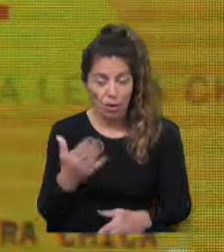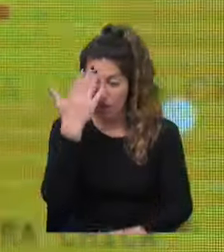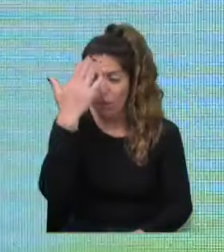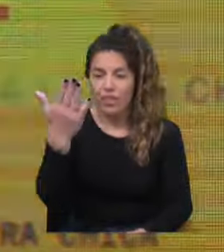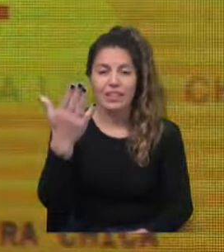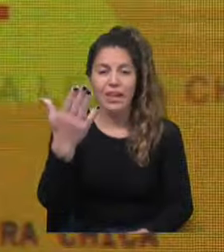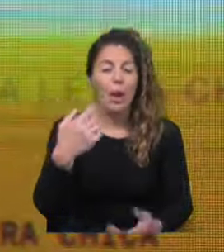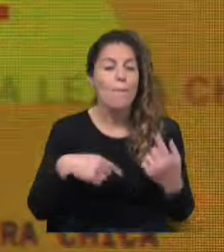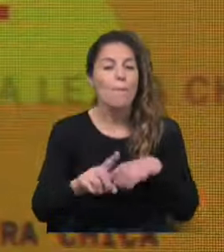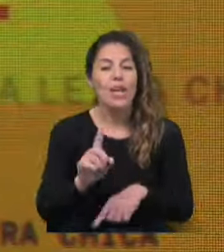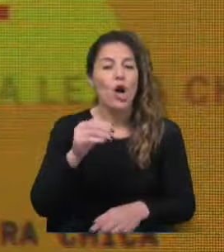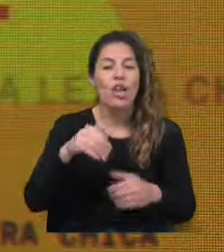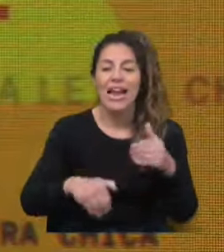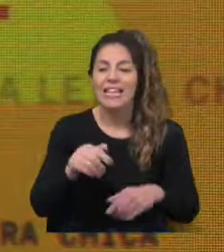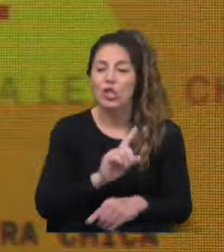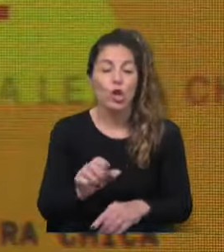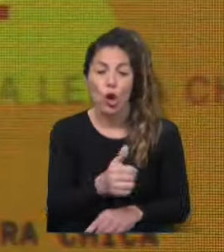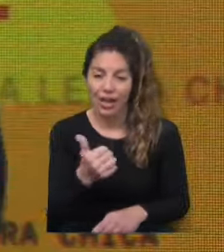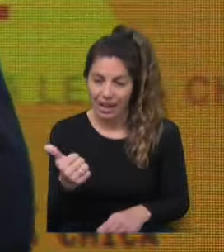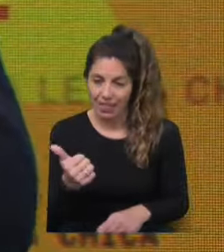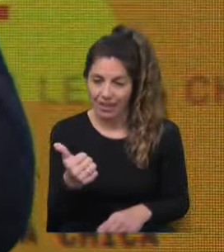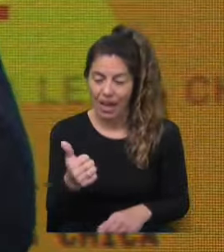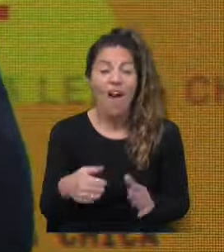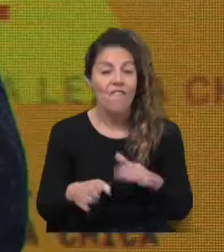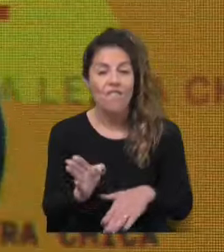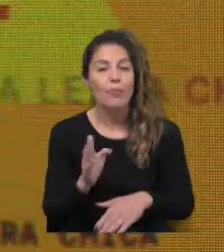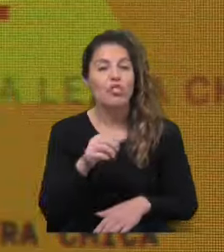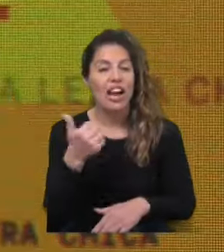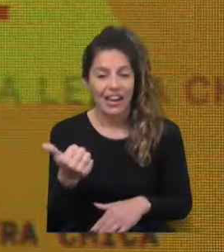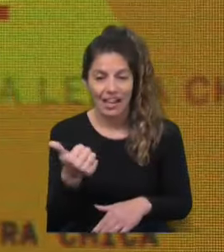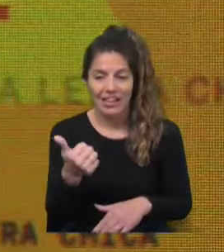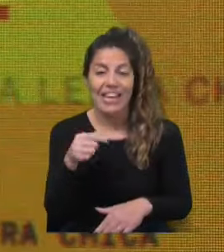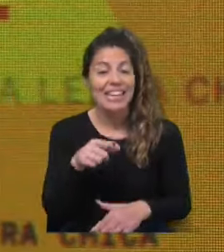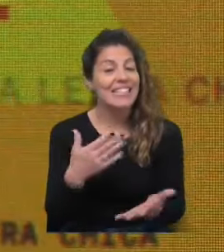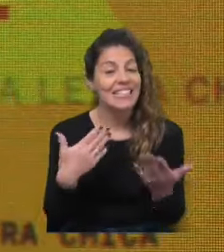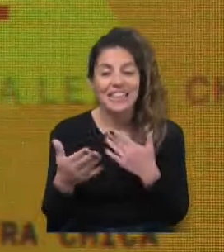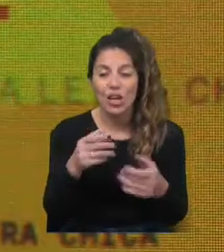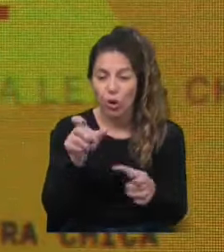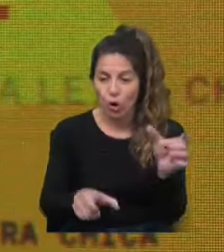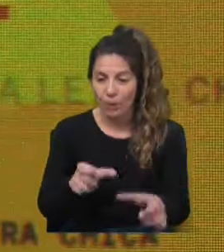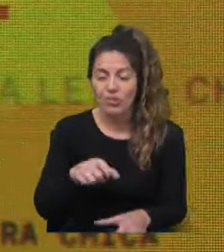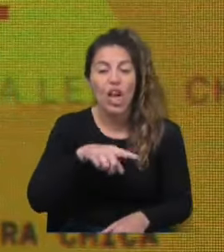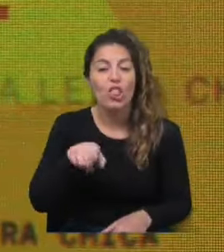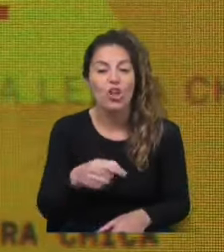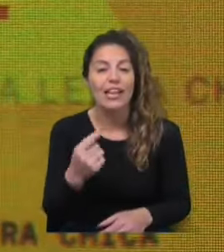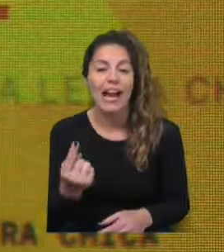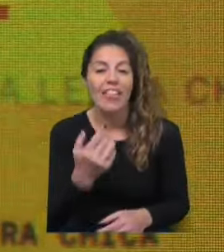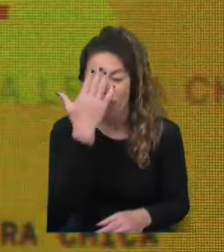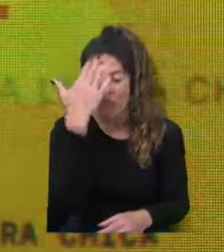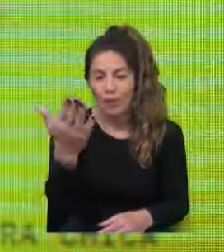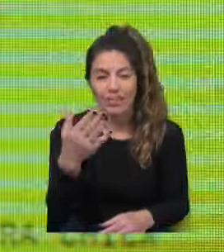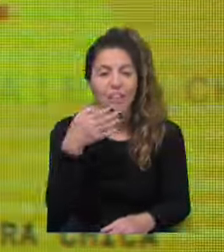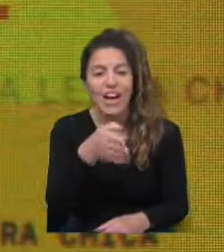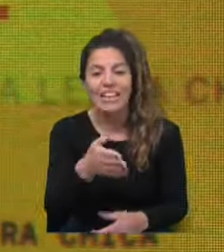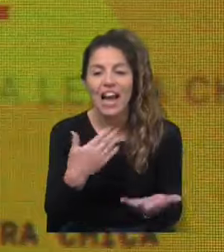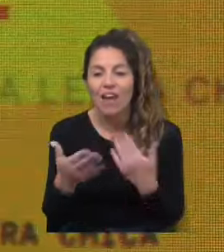Amplio, pero la elección no está ganada. La vamos a ganar en ese diálogo con la gente en donde cada Frente Amplista va a ir a